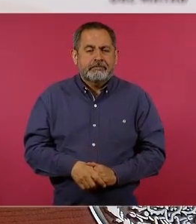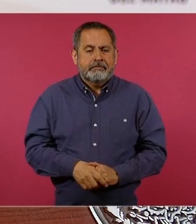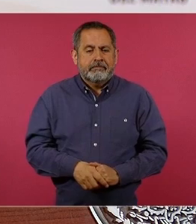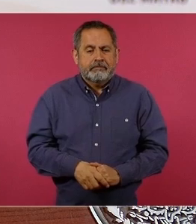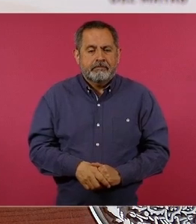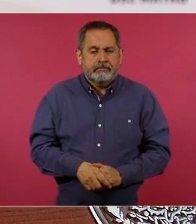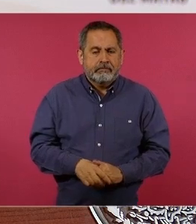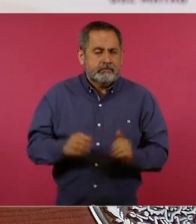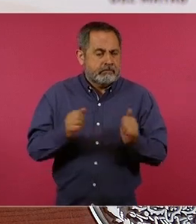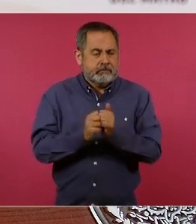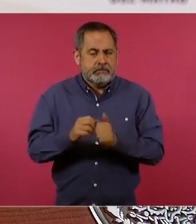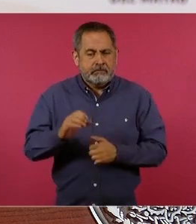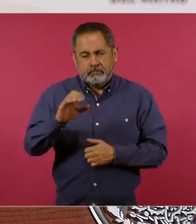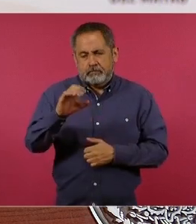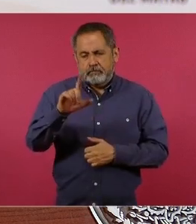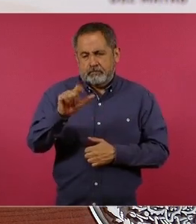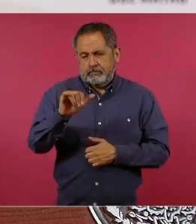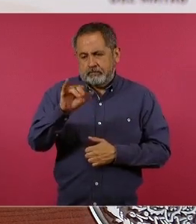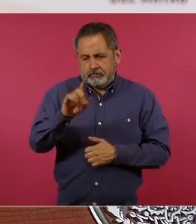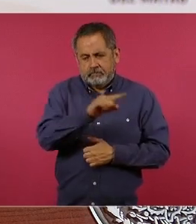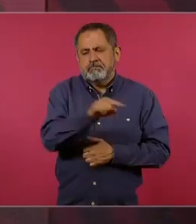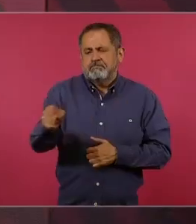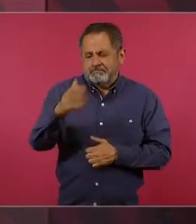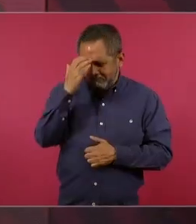Con Claudia la conoce,